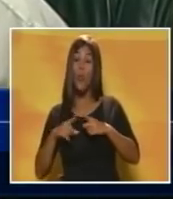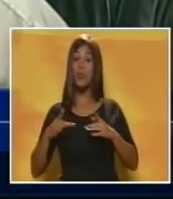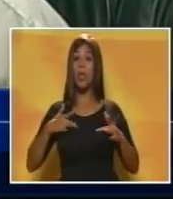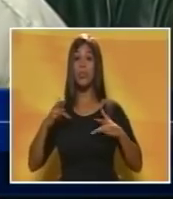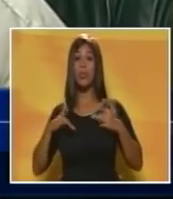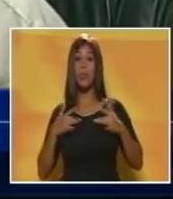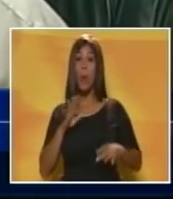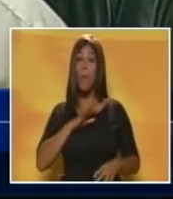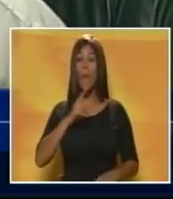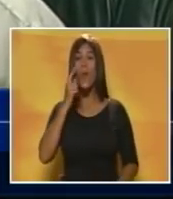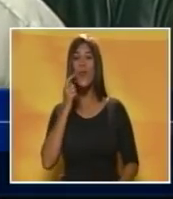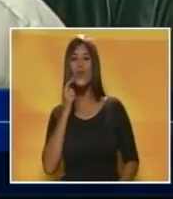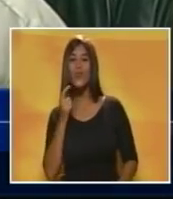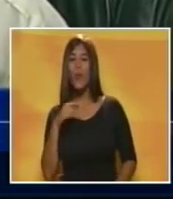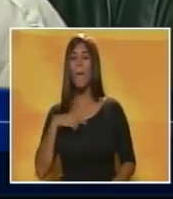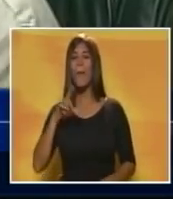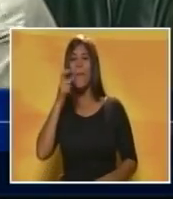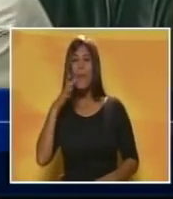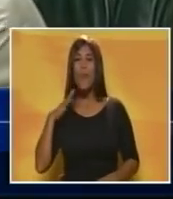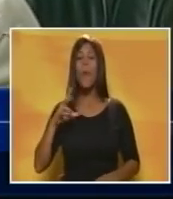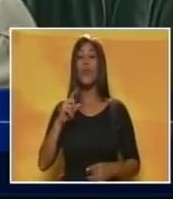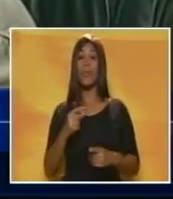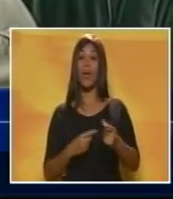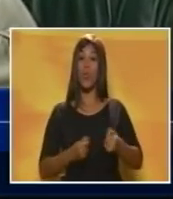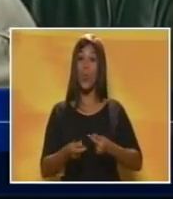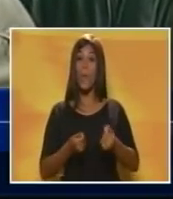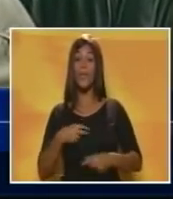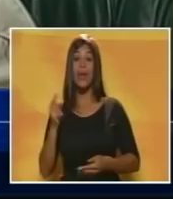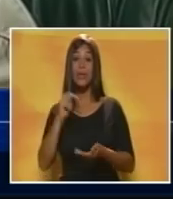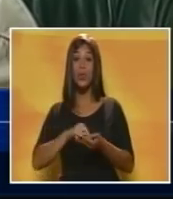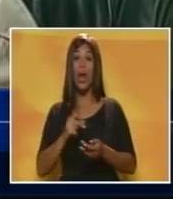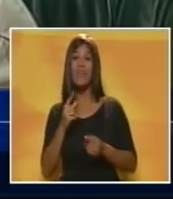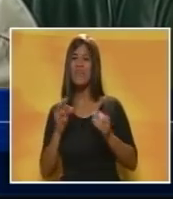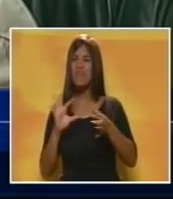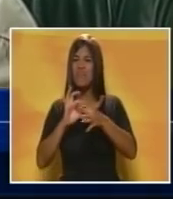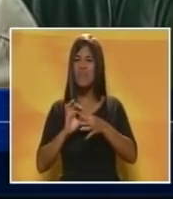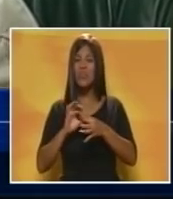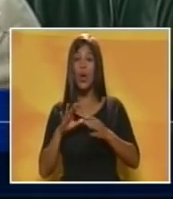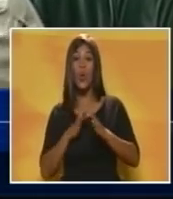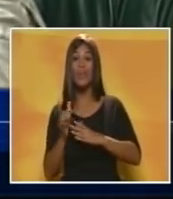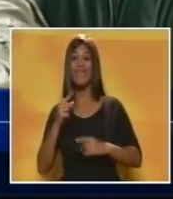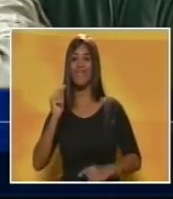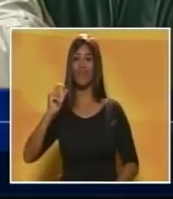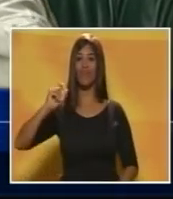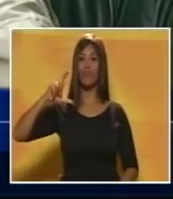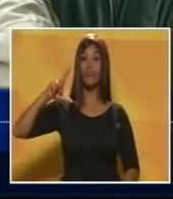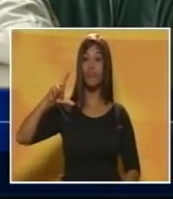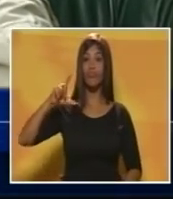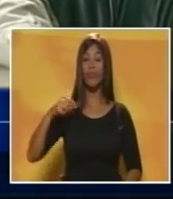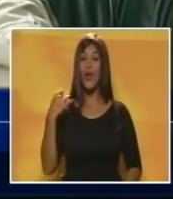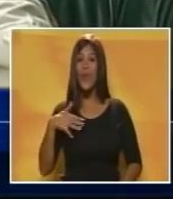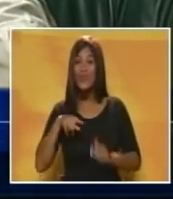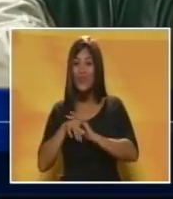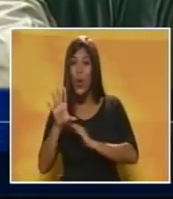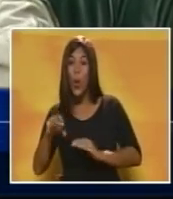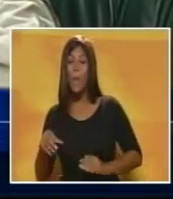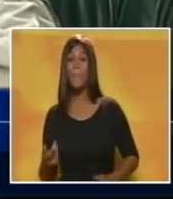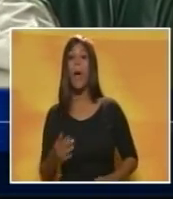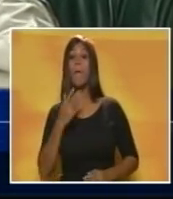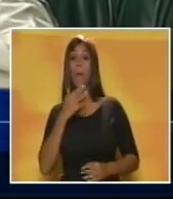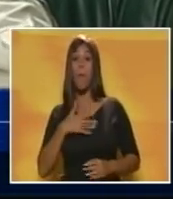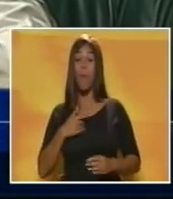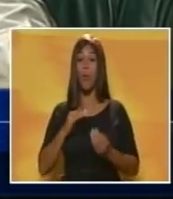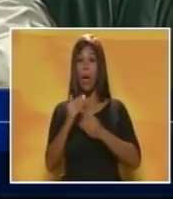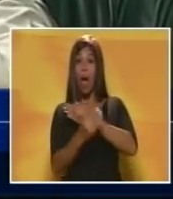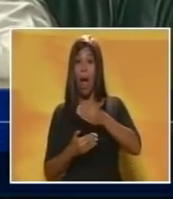cotidianas de la población y de la economía nacional está relacionado, número uno, con la inflación. En la medida que se estabilice la tasa de cambio, se van a estabilizar